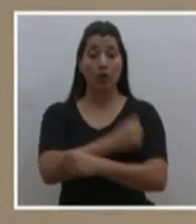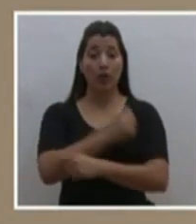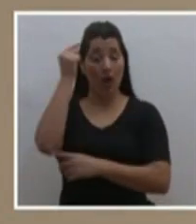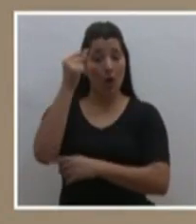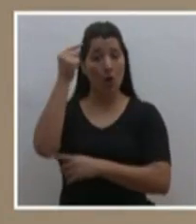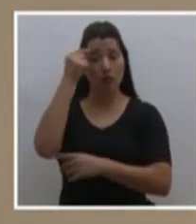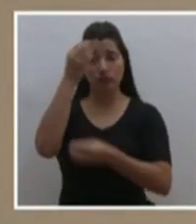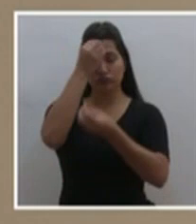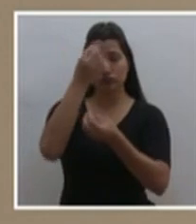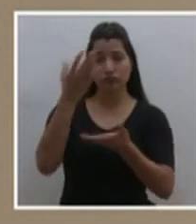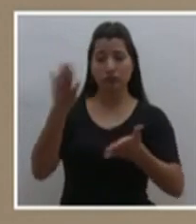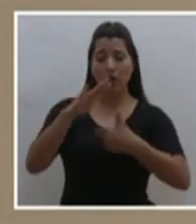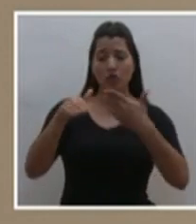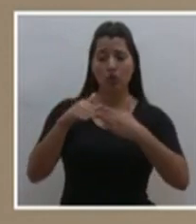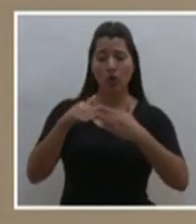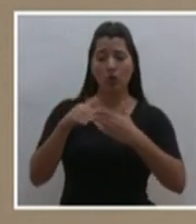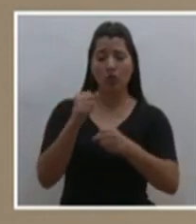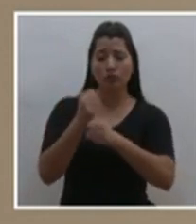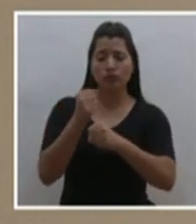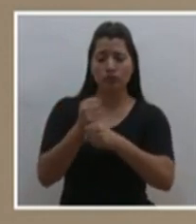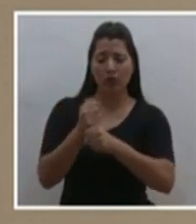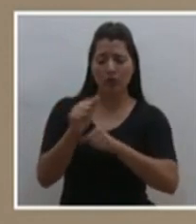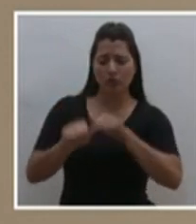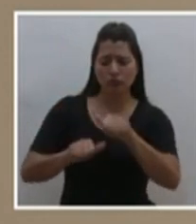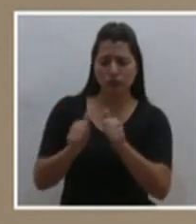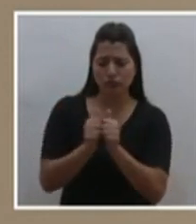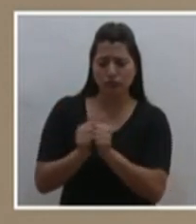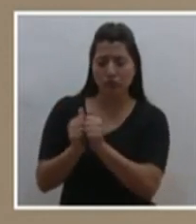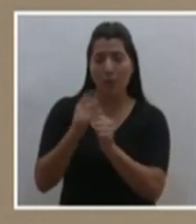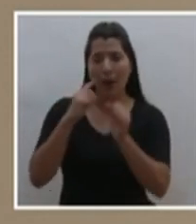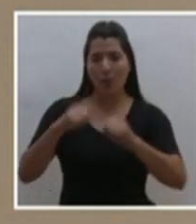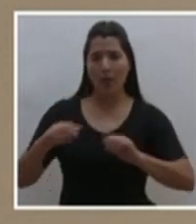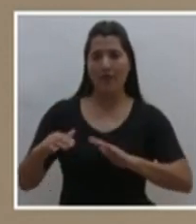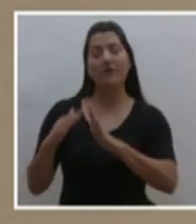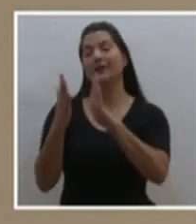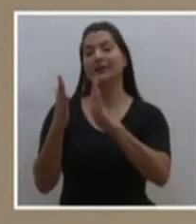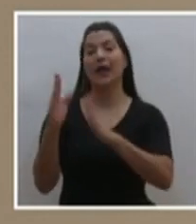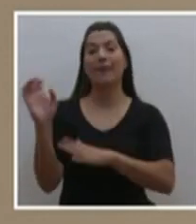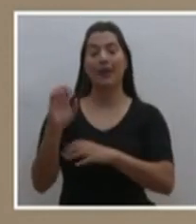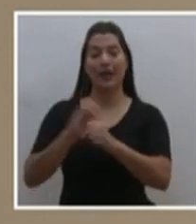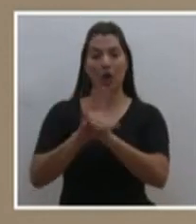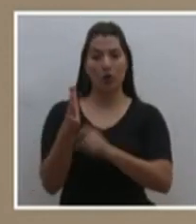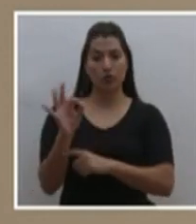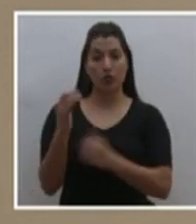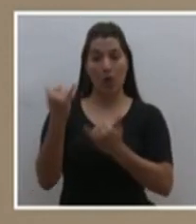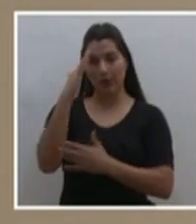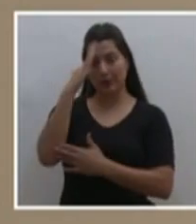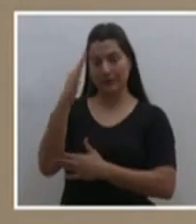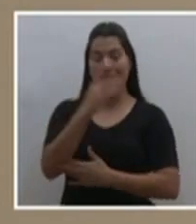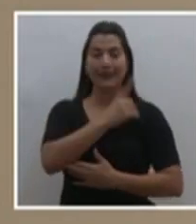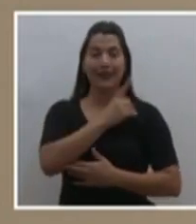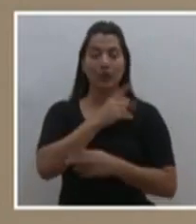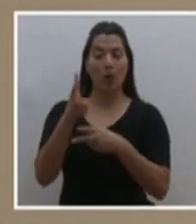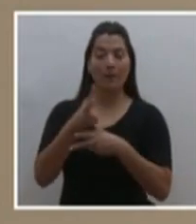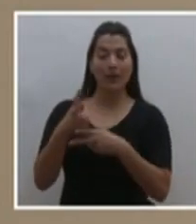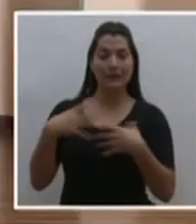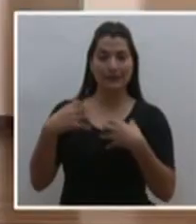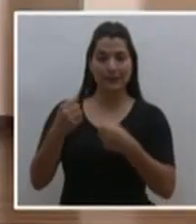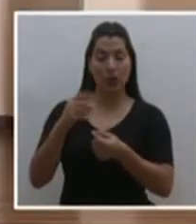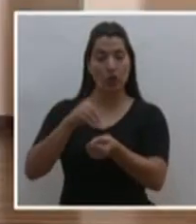el balance y esfuerzos conjuntos para enfrentar la emergencia por el COVID-19. Saludamos al director de Vigilancia de la Salud, el doctor Rodrigo